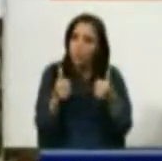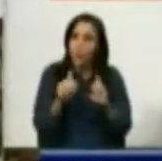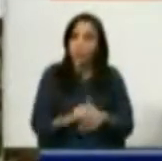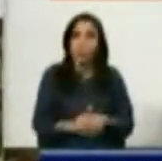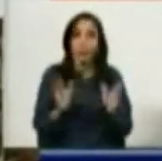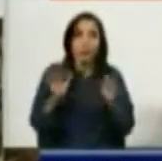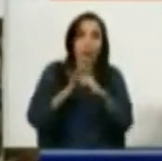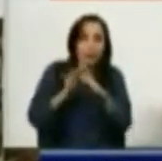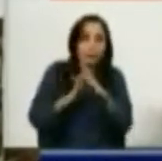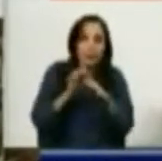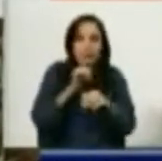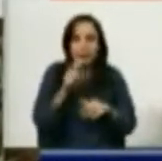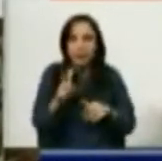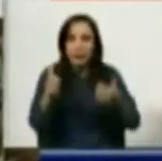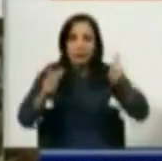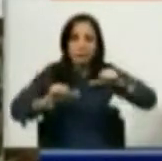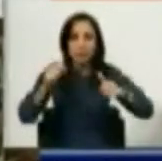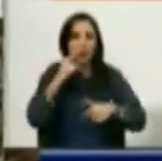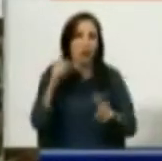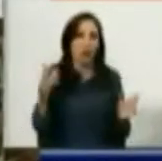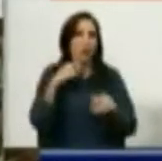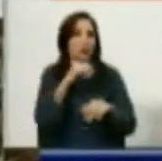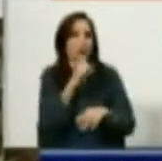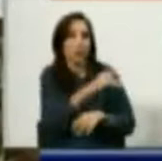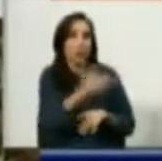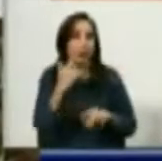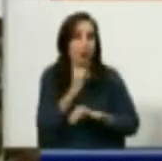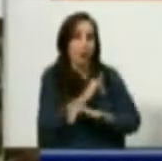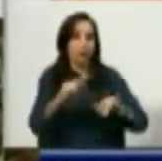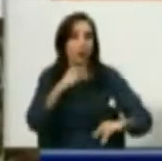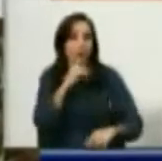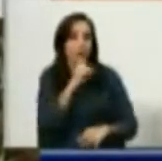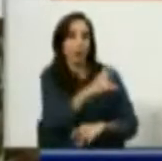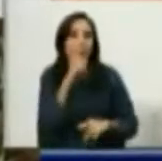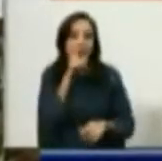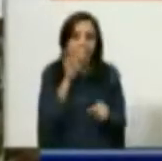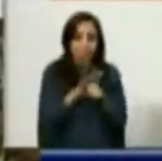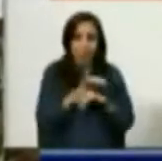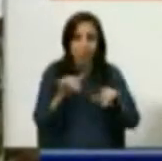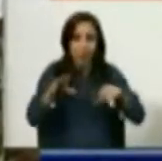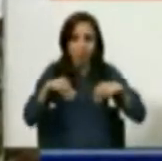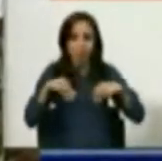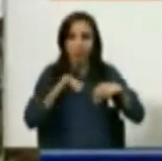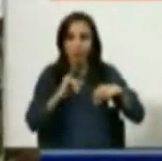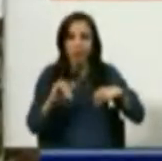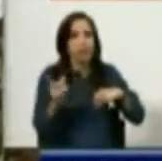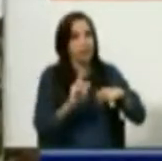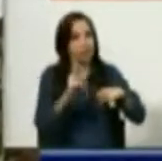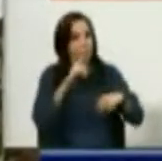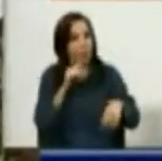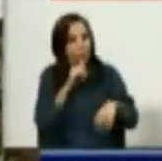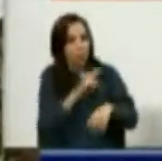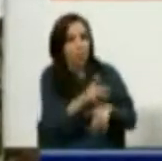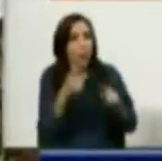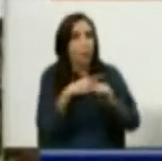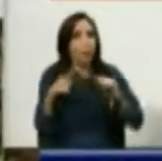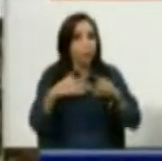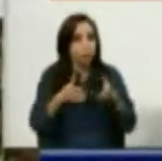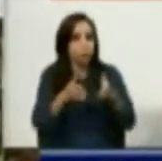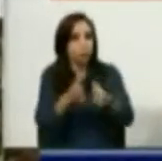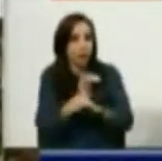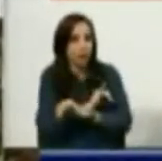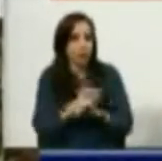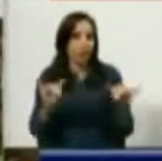está funcionando mal hay que denunciarlo claro no nos vamos a quedar callados pero todos todo tiene su canal todo todo